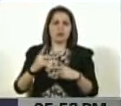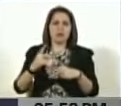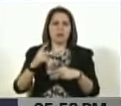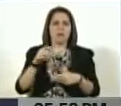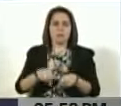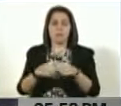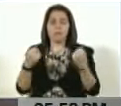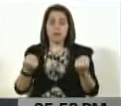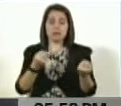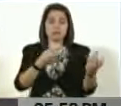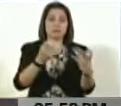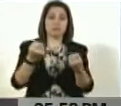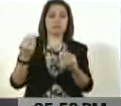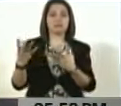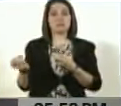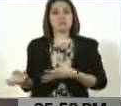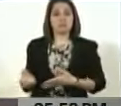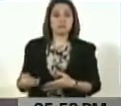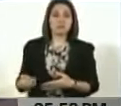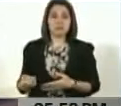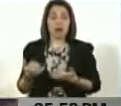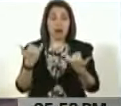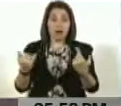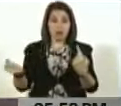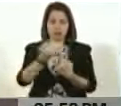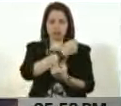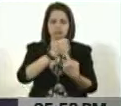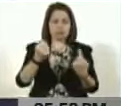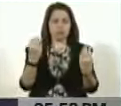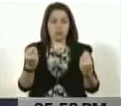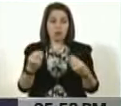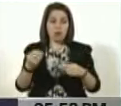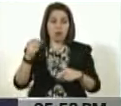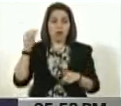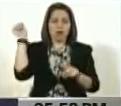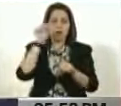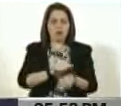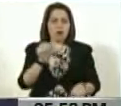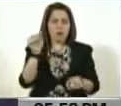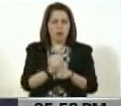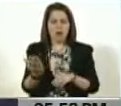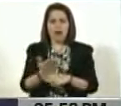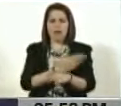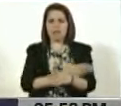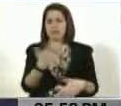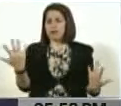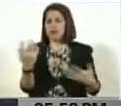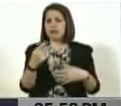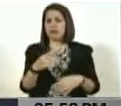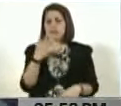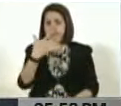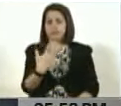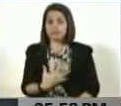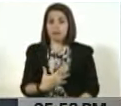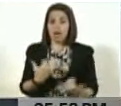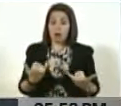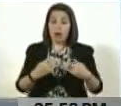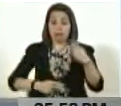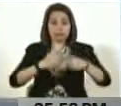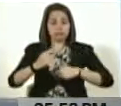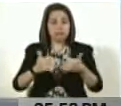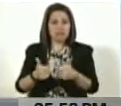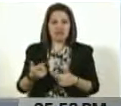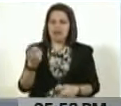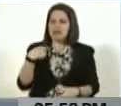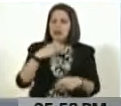la distribución a los clapes y estamos golpeando esa producción que ellos tenían anteriormente. Aline, ayer la gente protestaba. ¿Por qué protestaba la